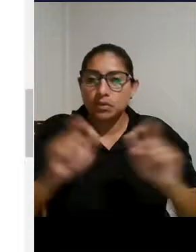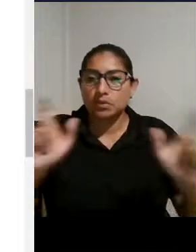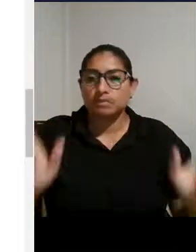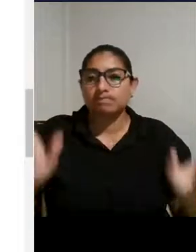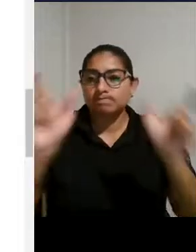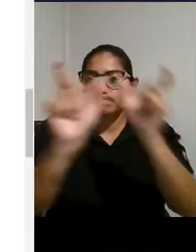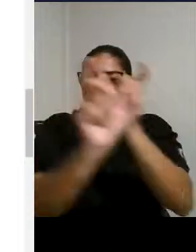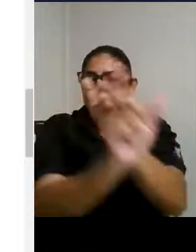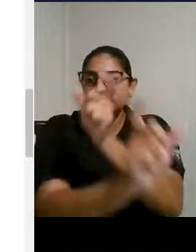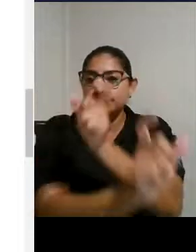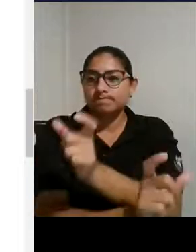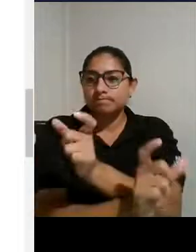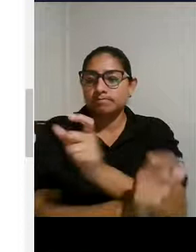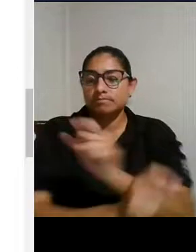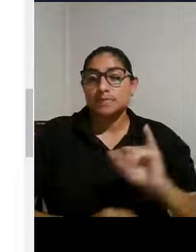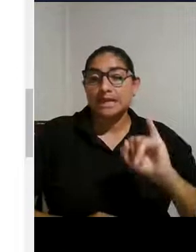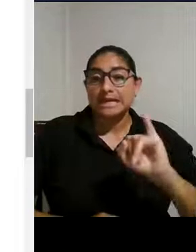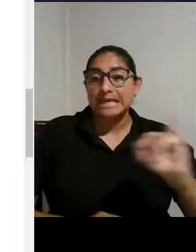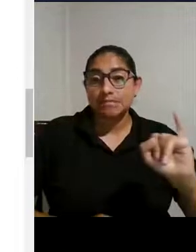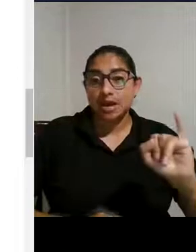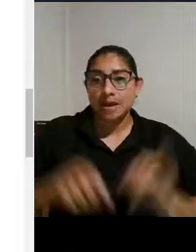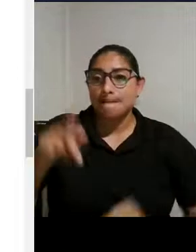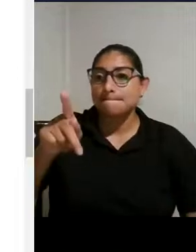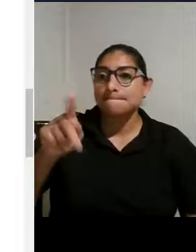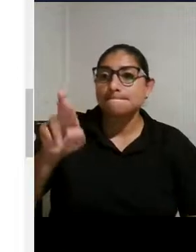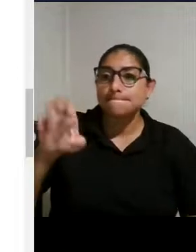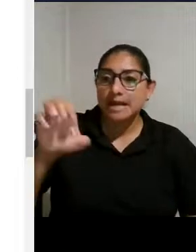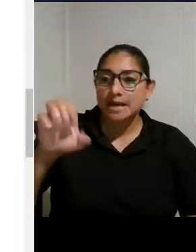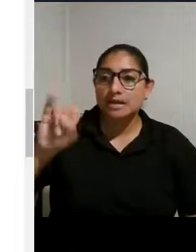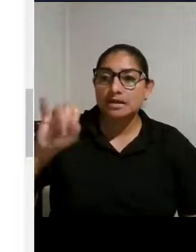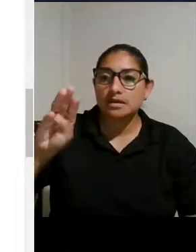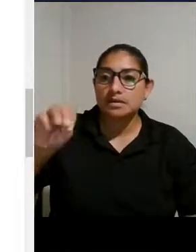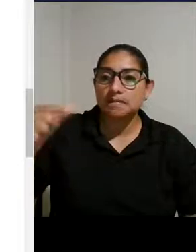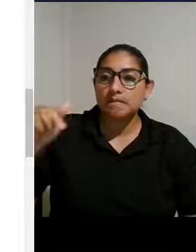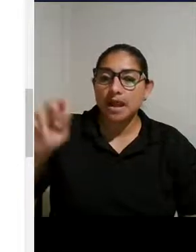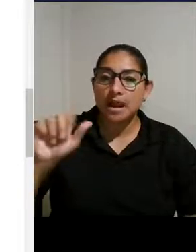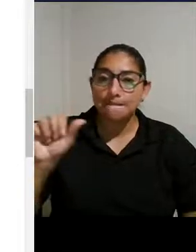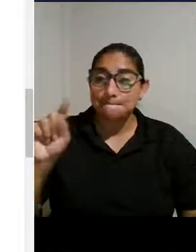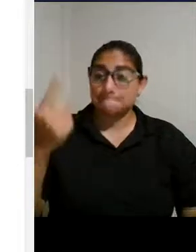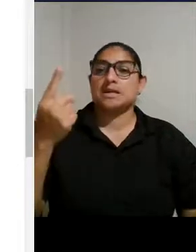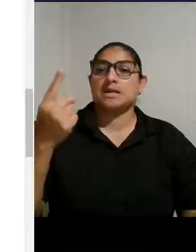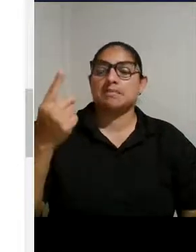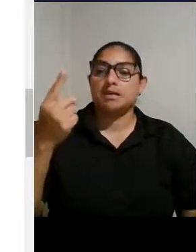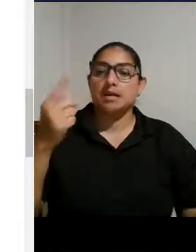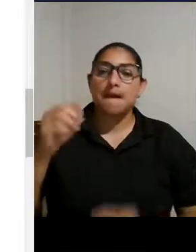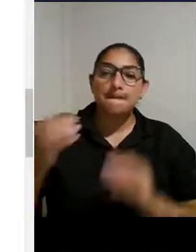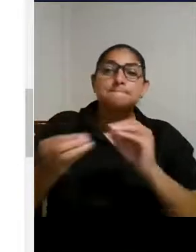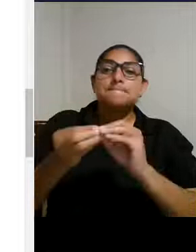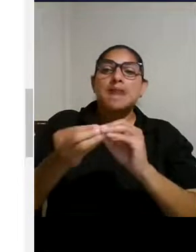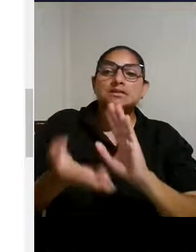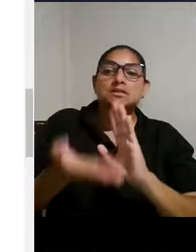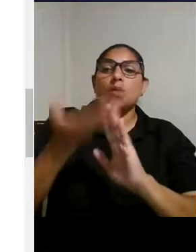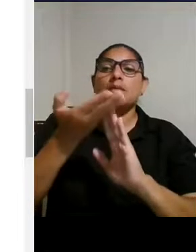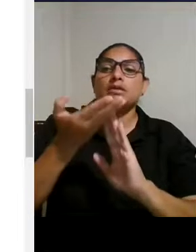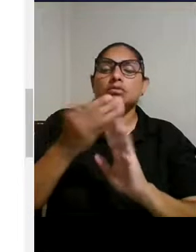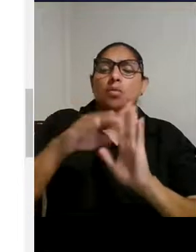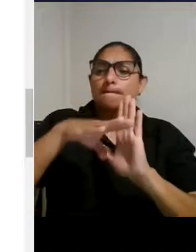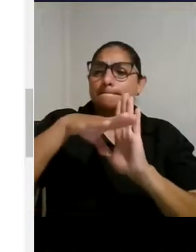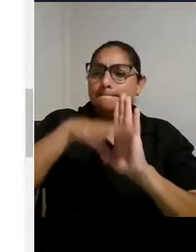a la imagen de la primera preimagen más su aumento menos la imagen de